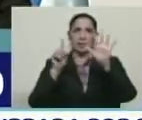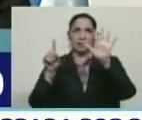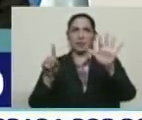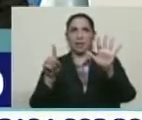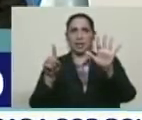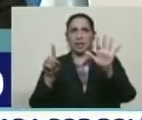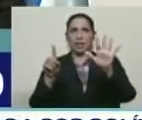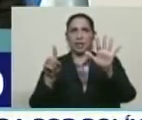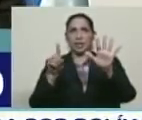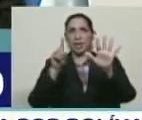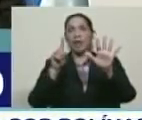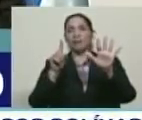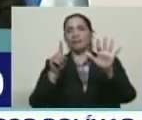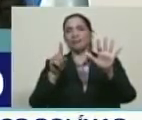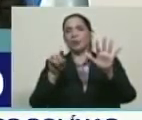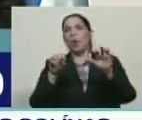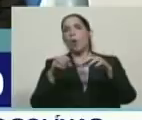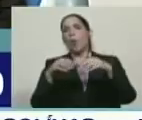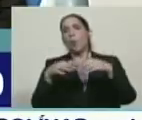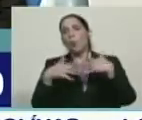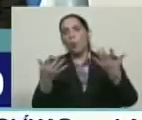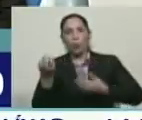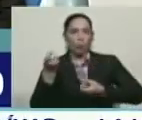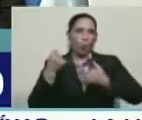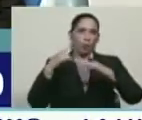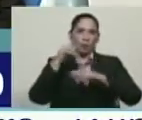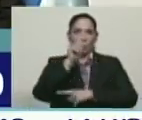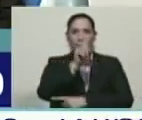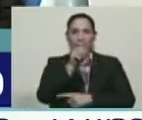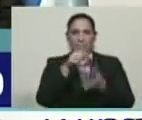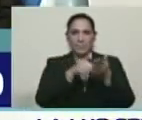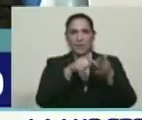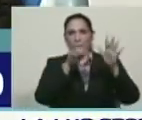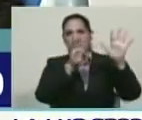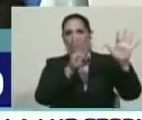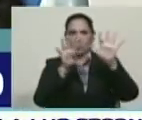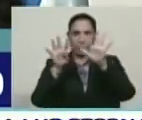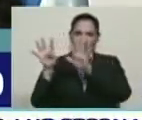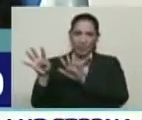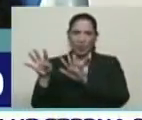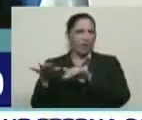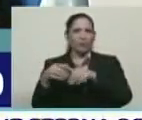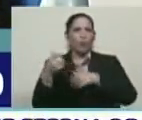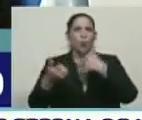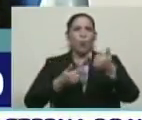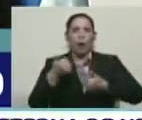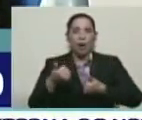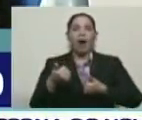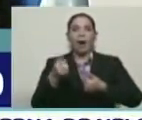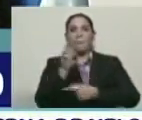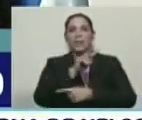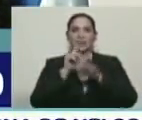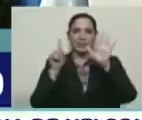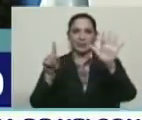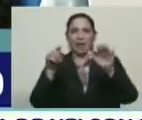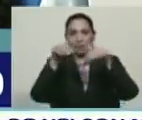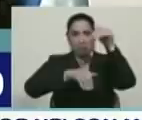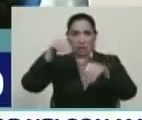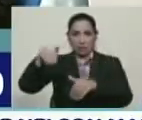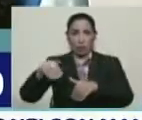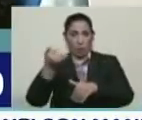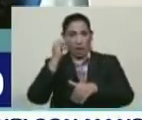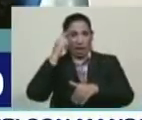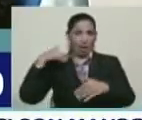año 99, cuando nace un nuevo proceso democrático en este país, le revela al mundo con